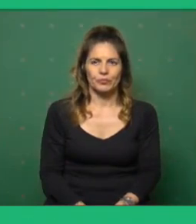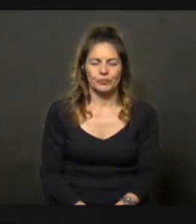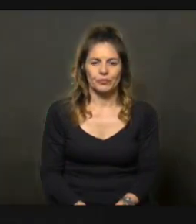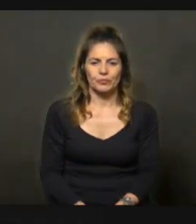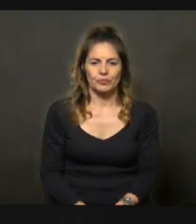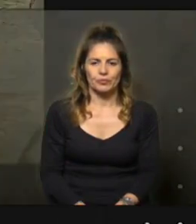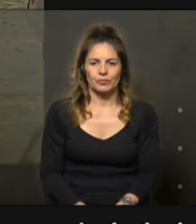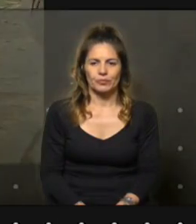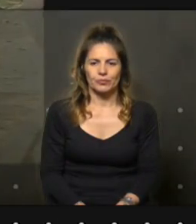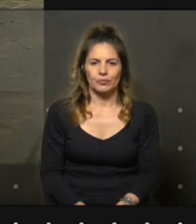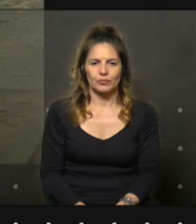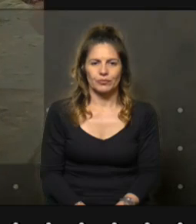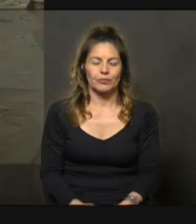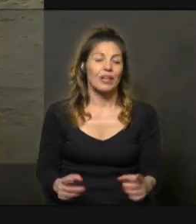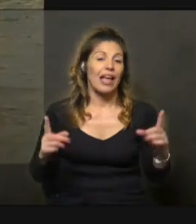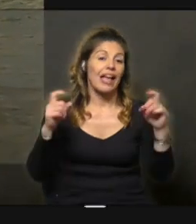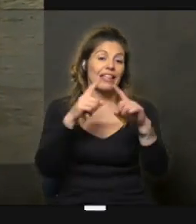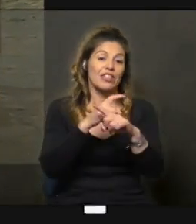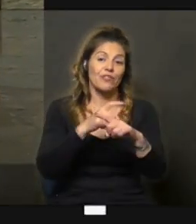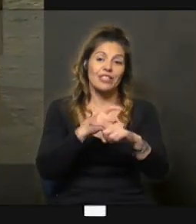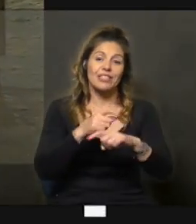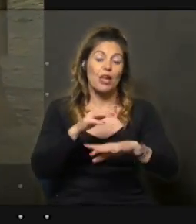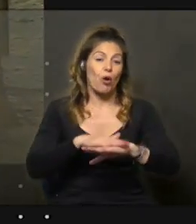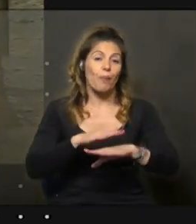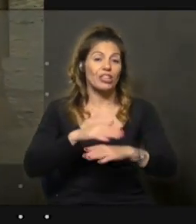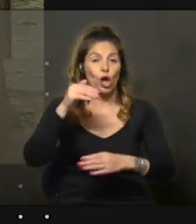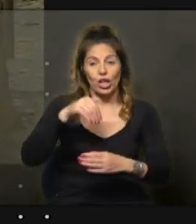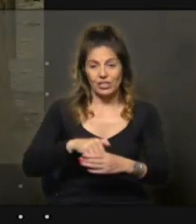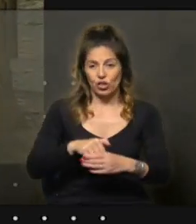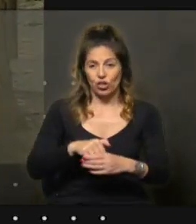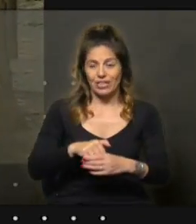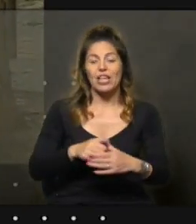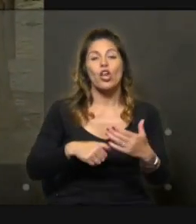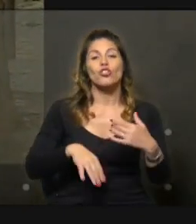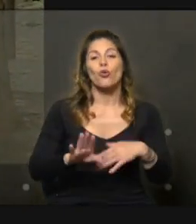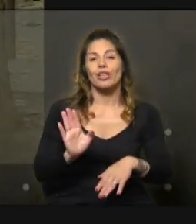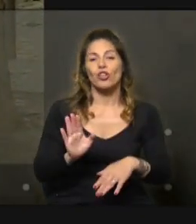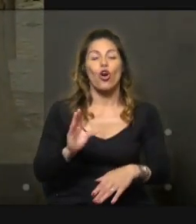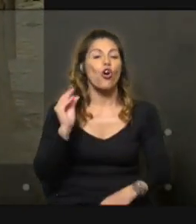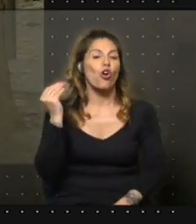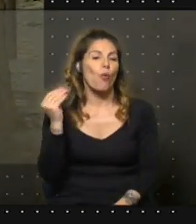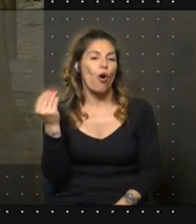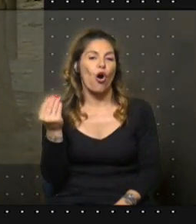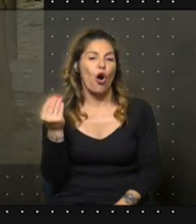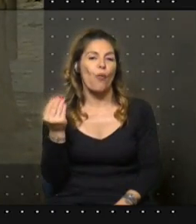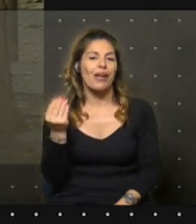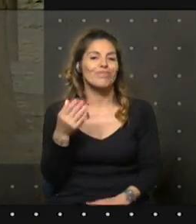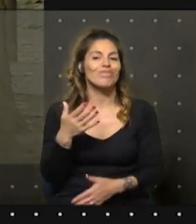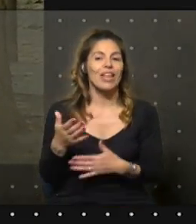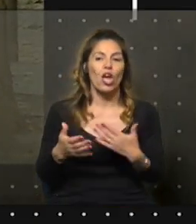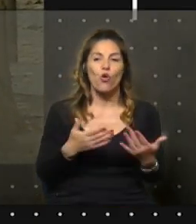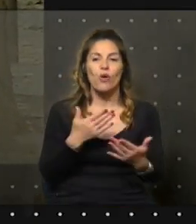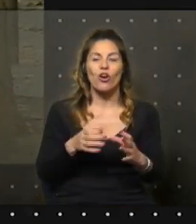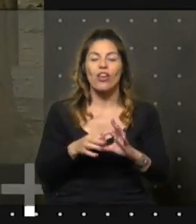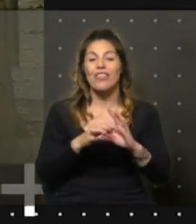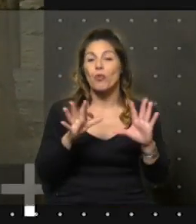Argentina es difícil el estar en este tiempo de elecciones sobre todo porque como Joven se pone en juego la